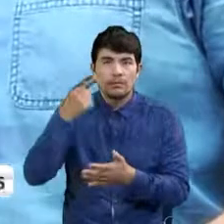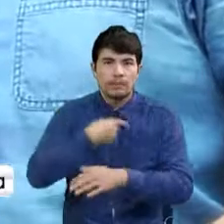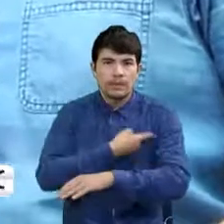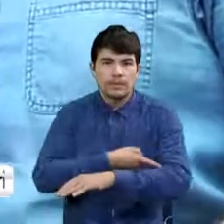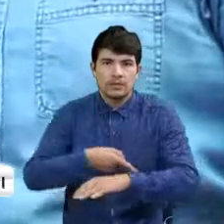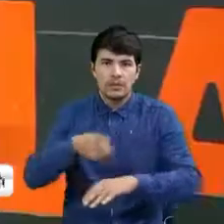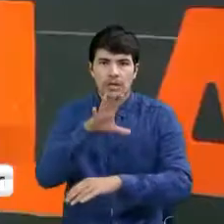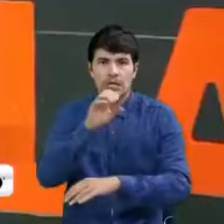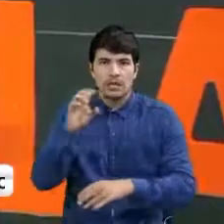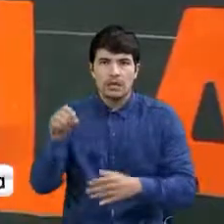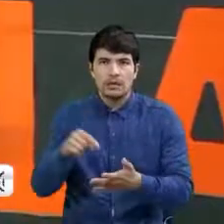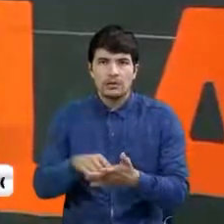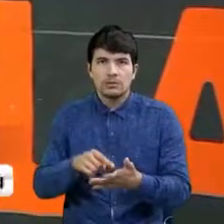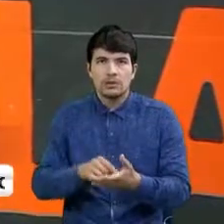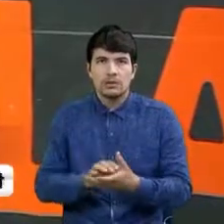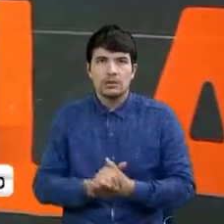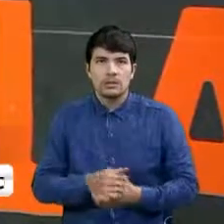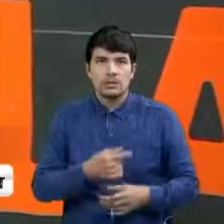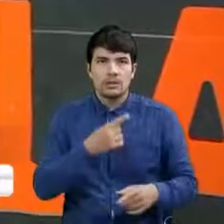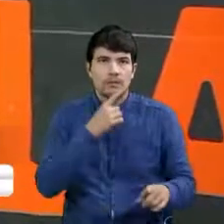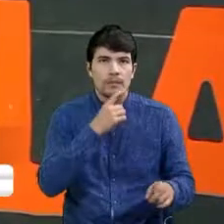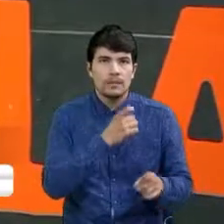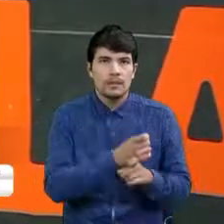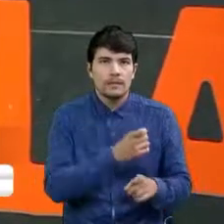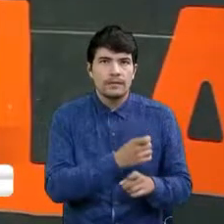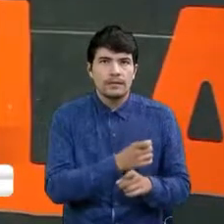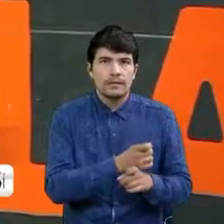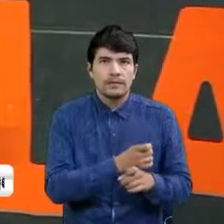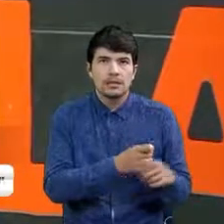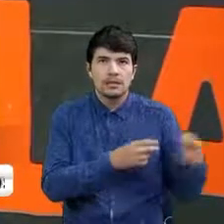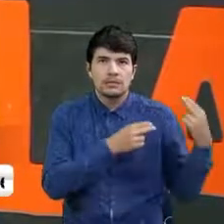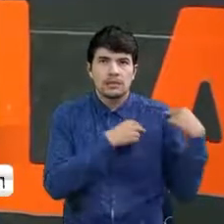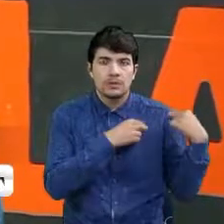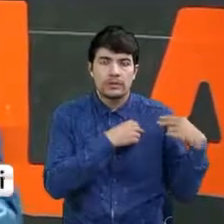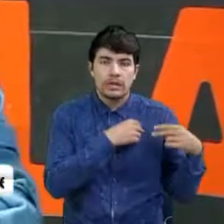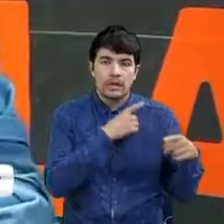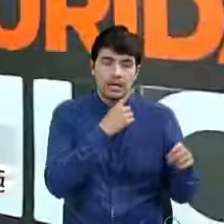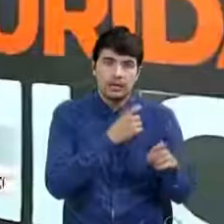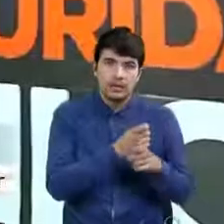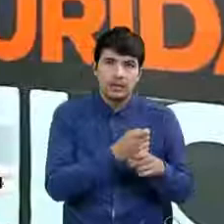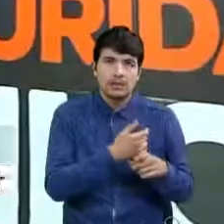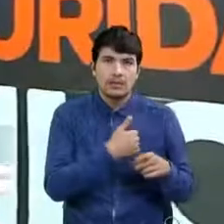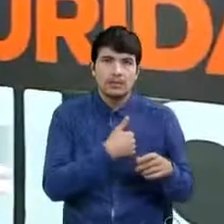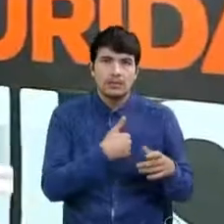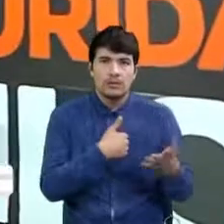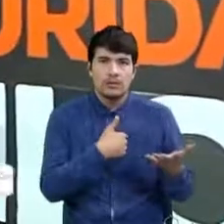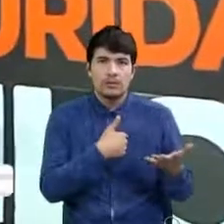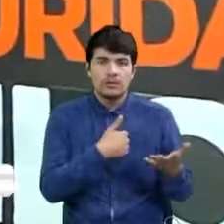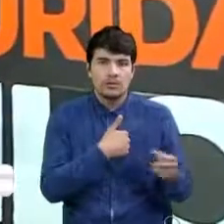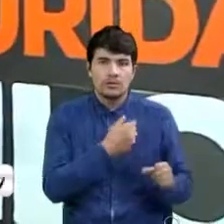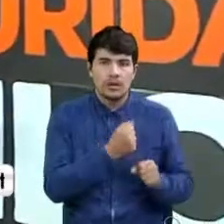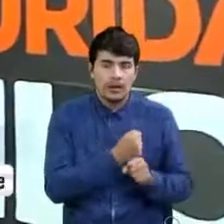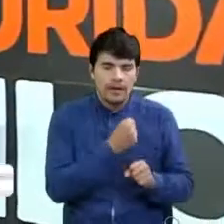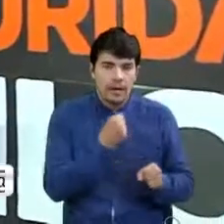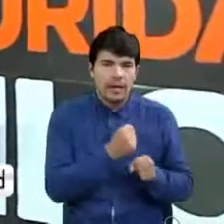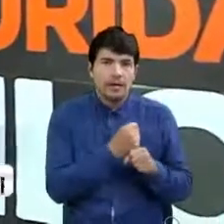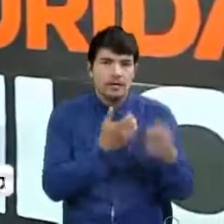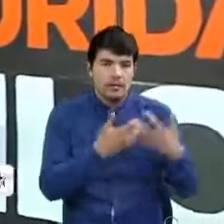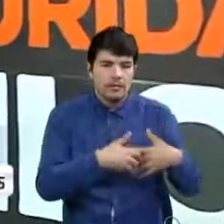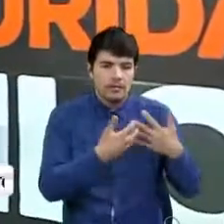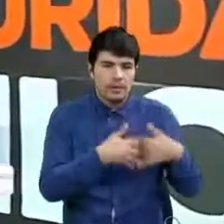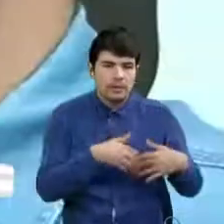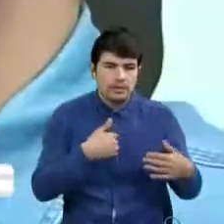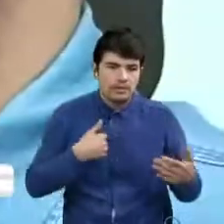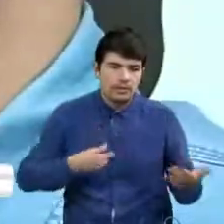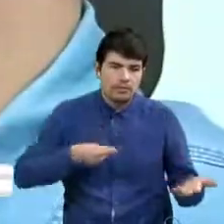1.500.000 pesos. Muy complicado, es una tarea bastante difícil el hecho de pues estar trabajando en una empresa donde a ti te